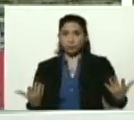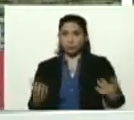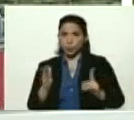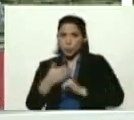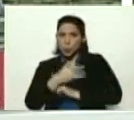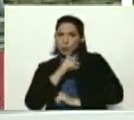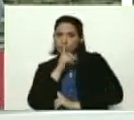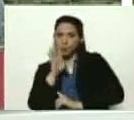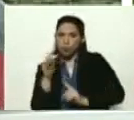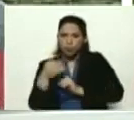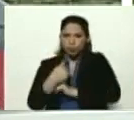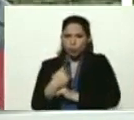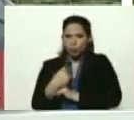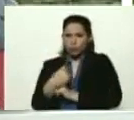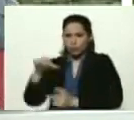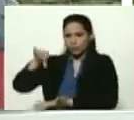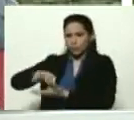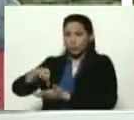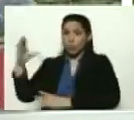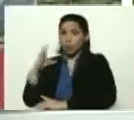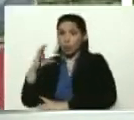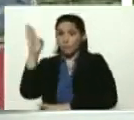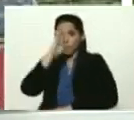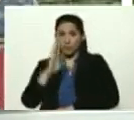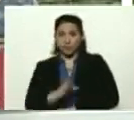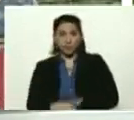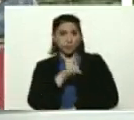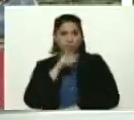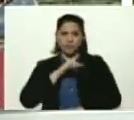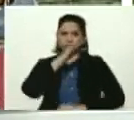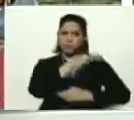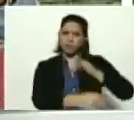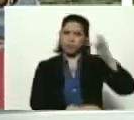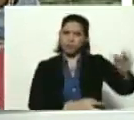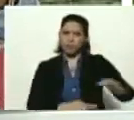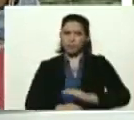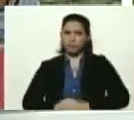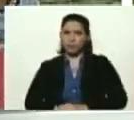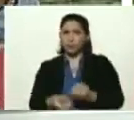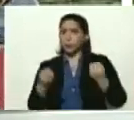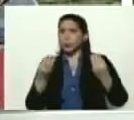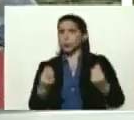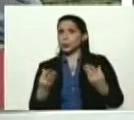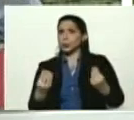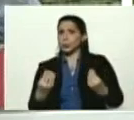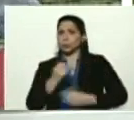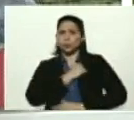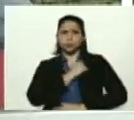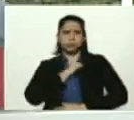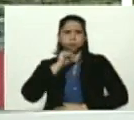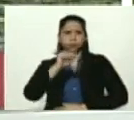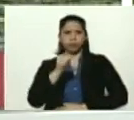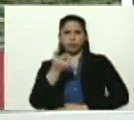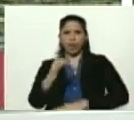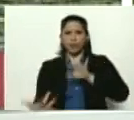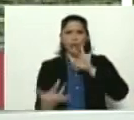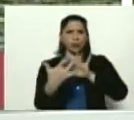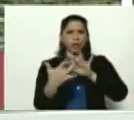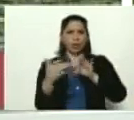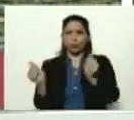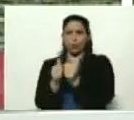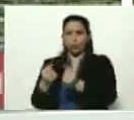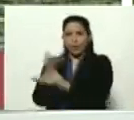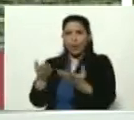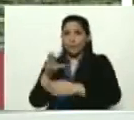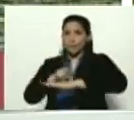El foco Colombia, el foco Brasil, contamina a muchos compatriotas que están en contacto con ellos,